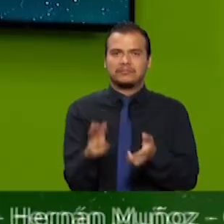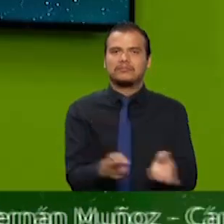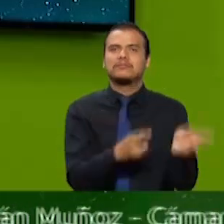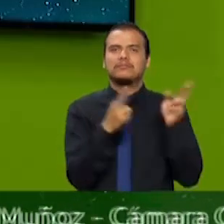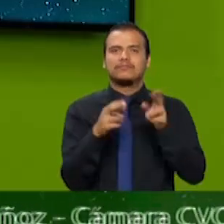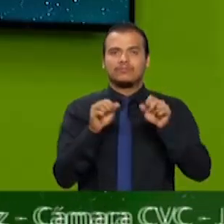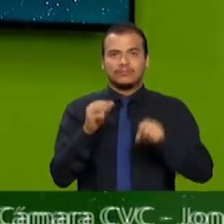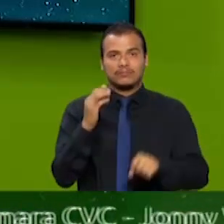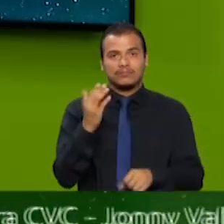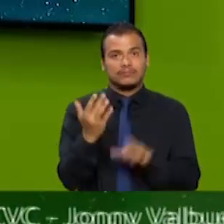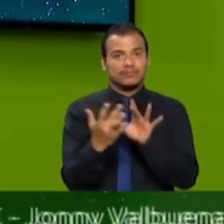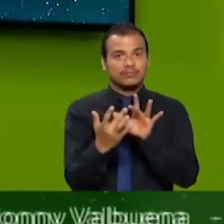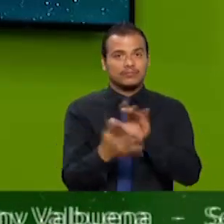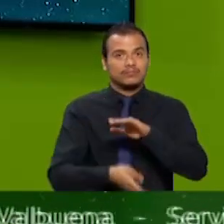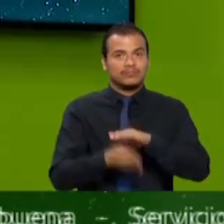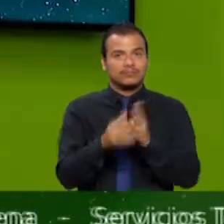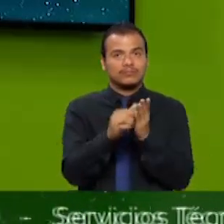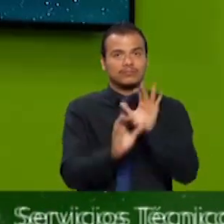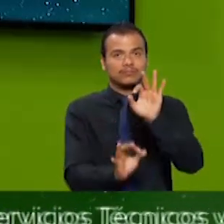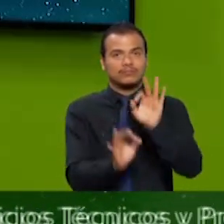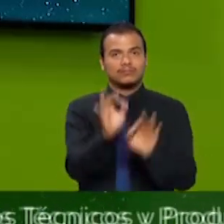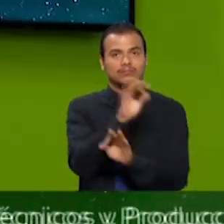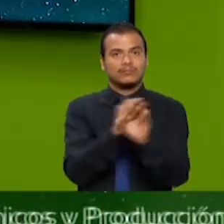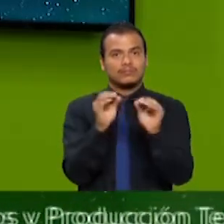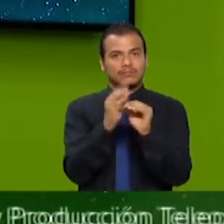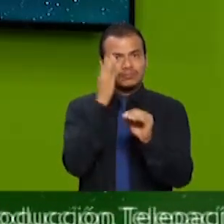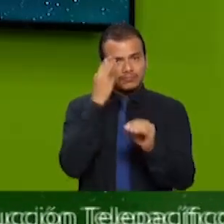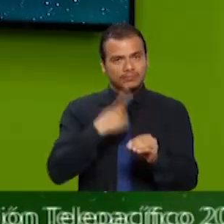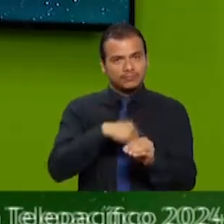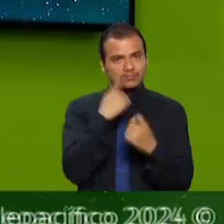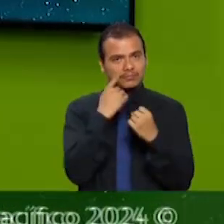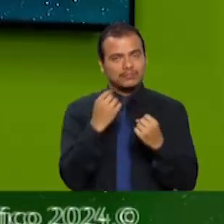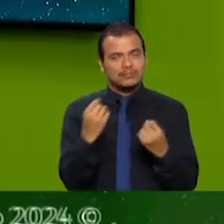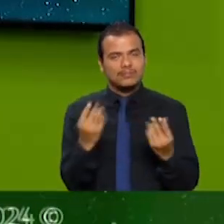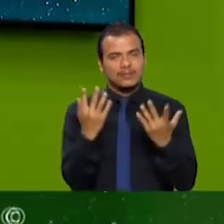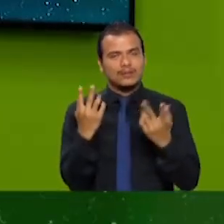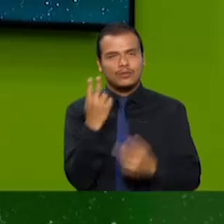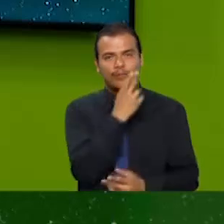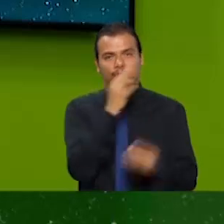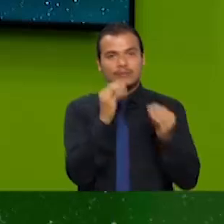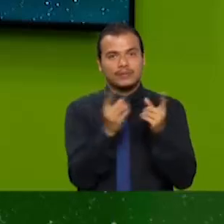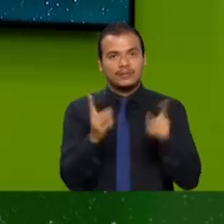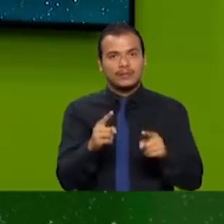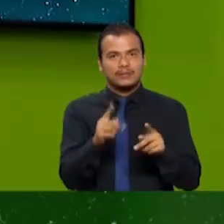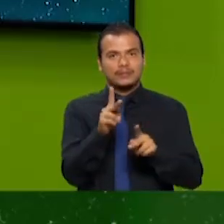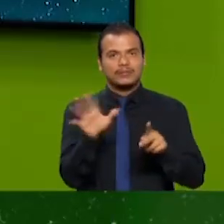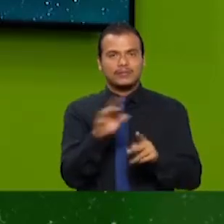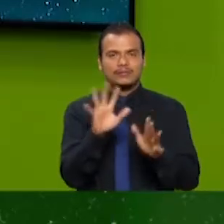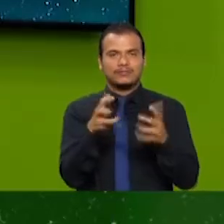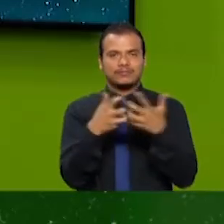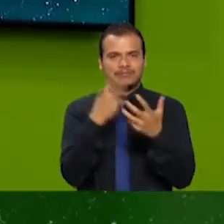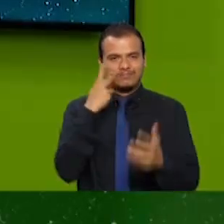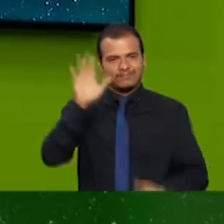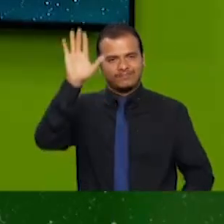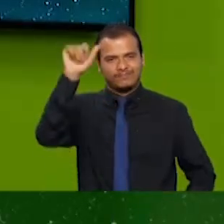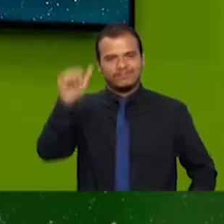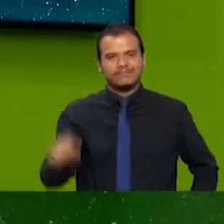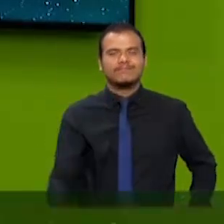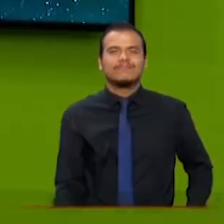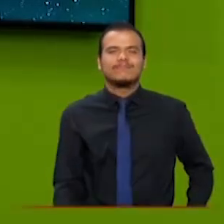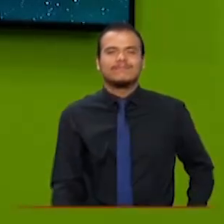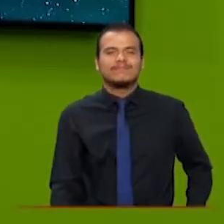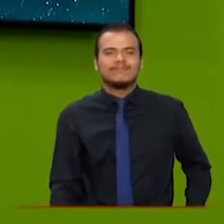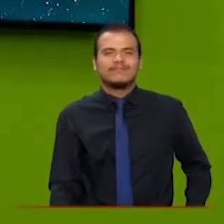youtube.com/informativoCBC. Sigan en sintonía de Telepacífico y recuerden que en la CBC estamos comprometidos con la vida y ahora más cerca de la gente. Hasta la próxima.